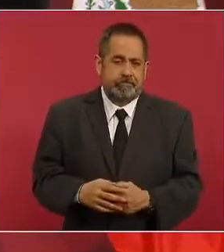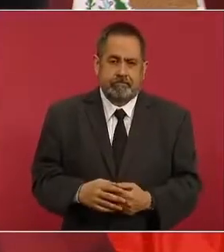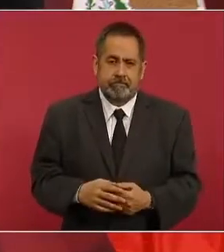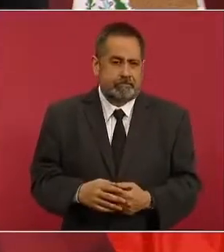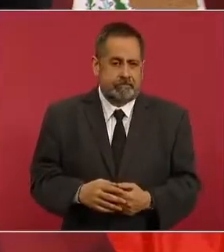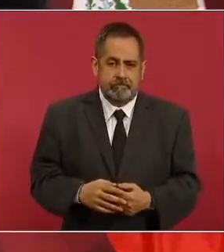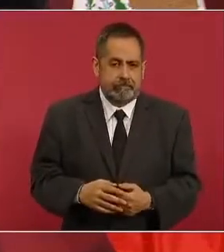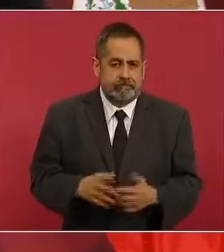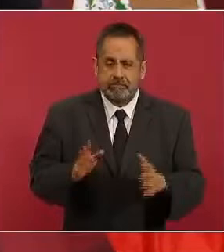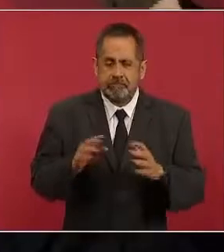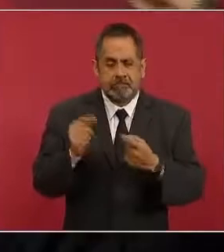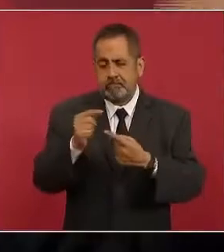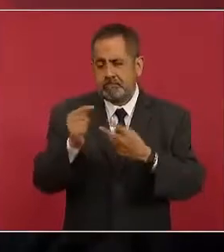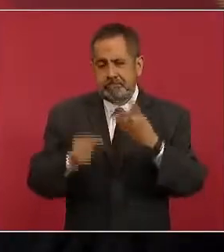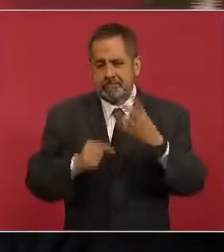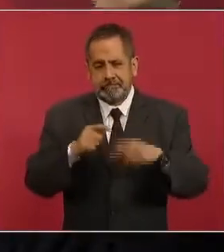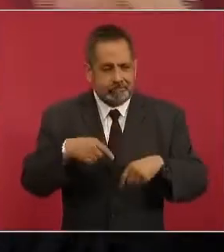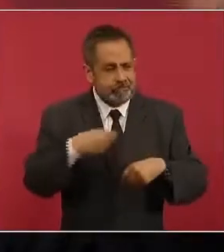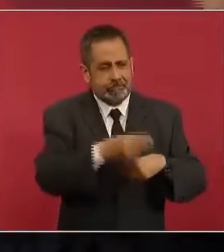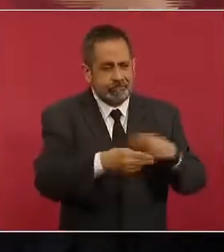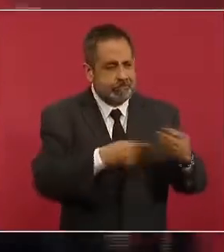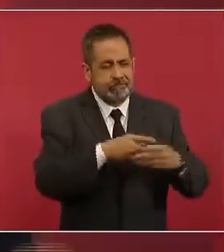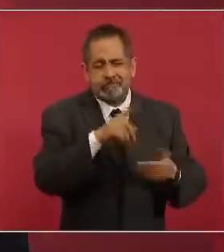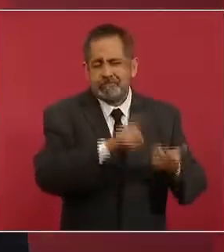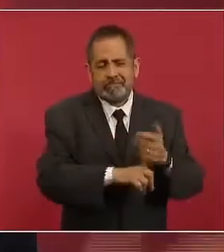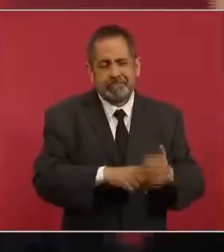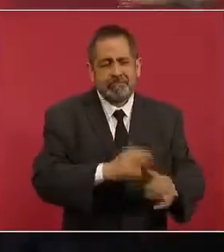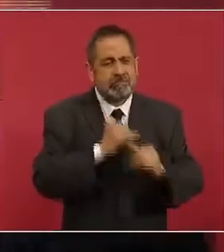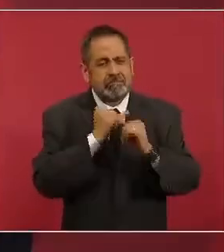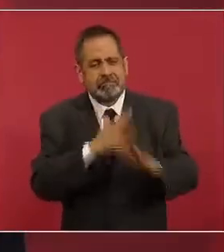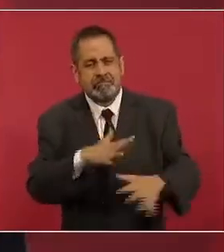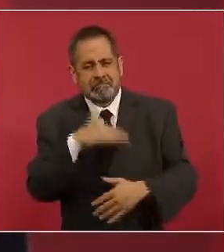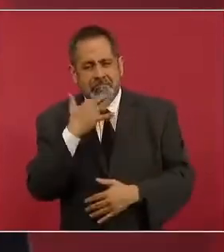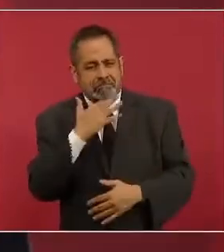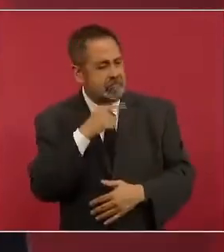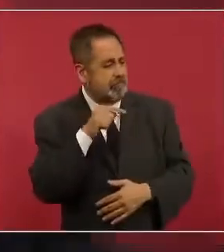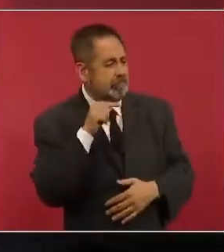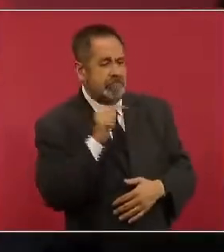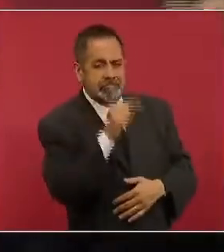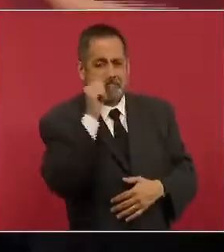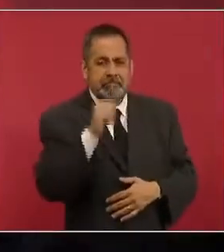con una serie de mecanismos tramposos que crearon,